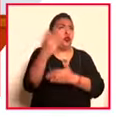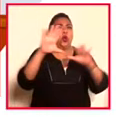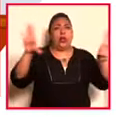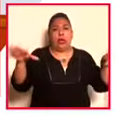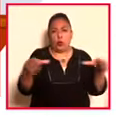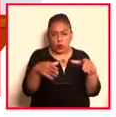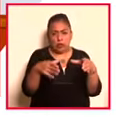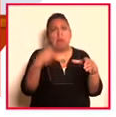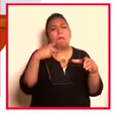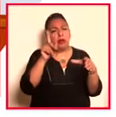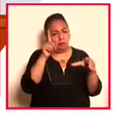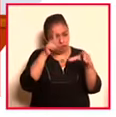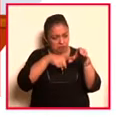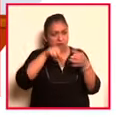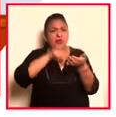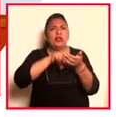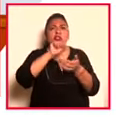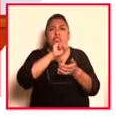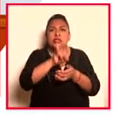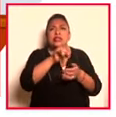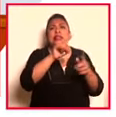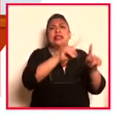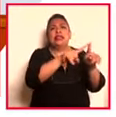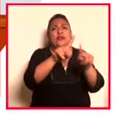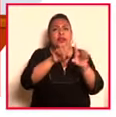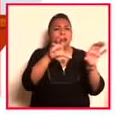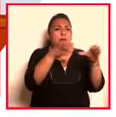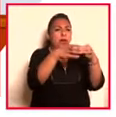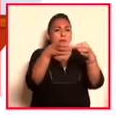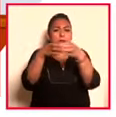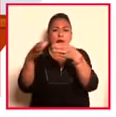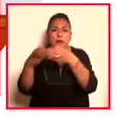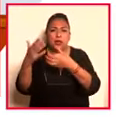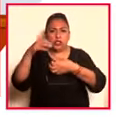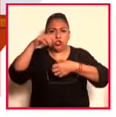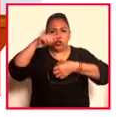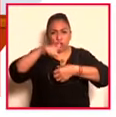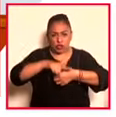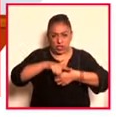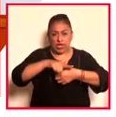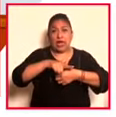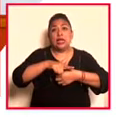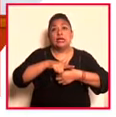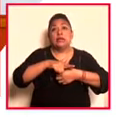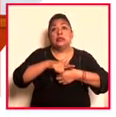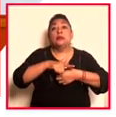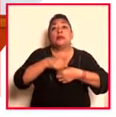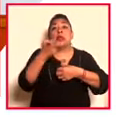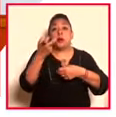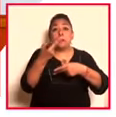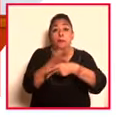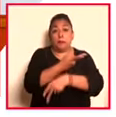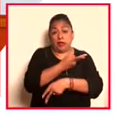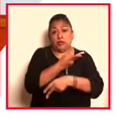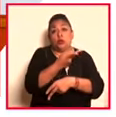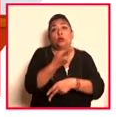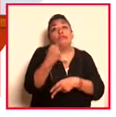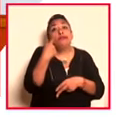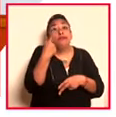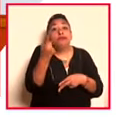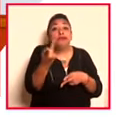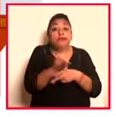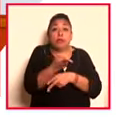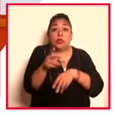que sí pertenecen a diferentes sectores sociales. Esto es lo que ocurrió. Estamos al pendiente del trabajo